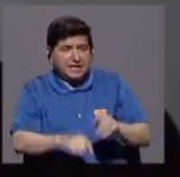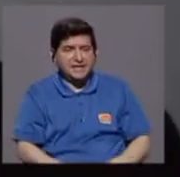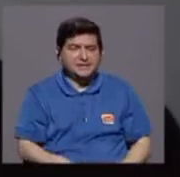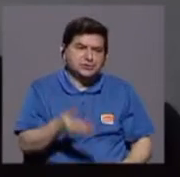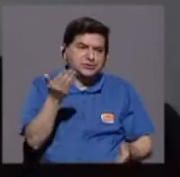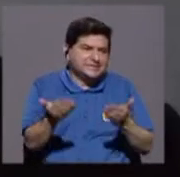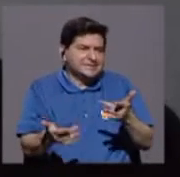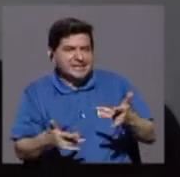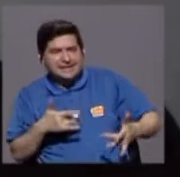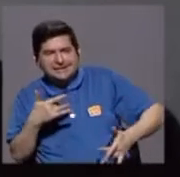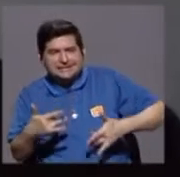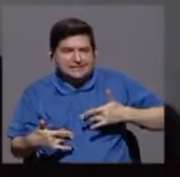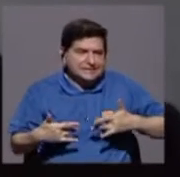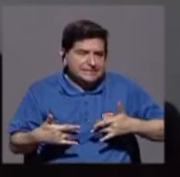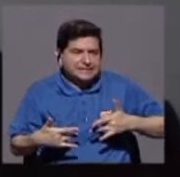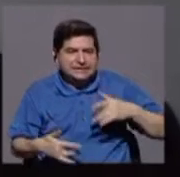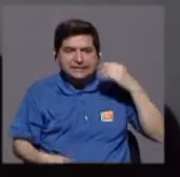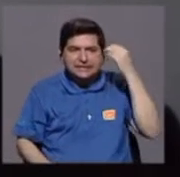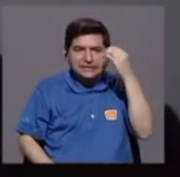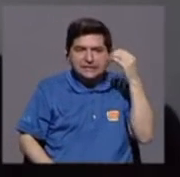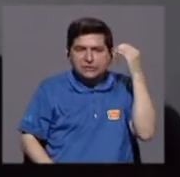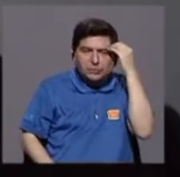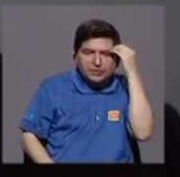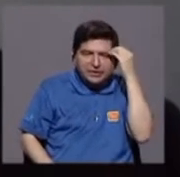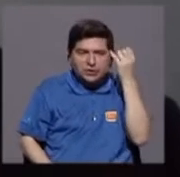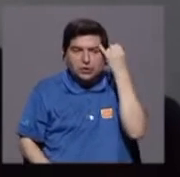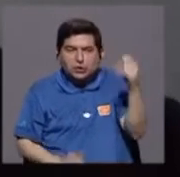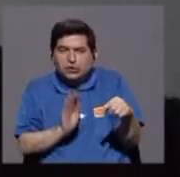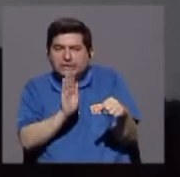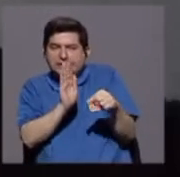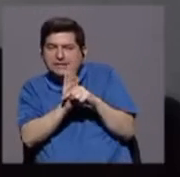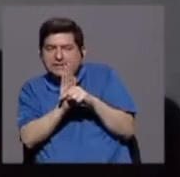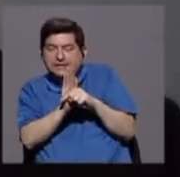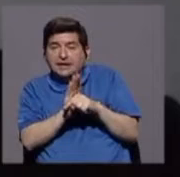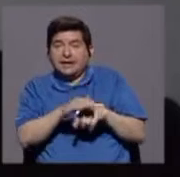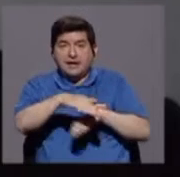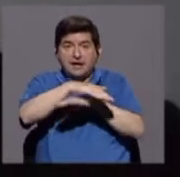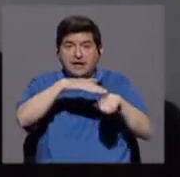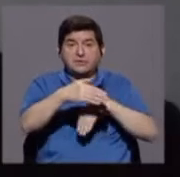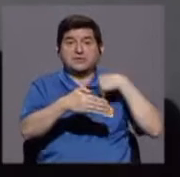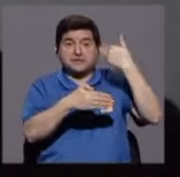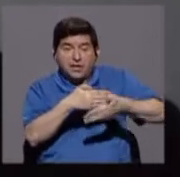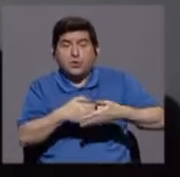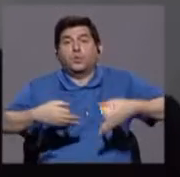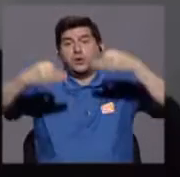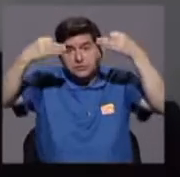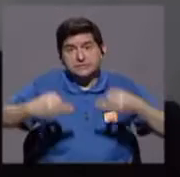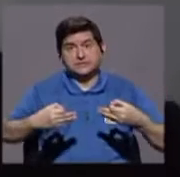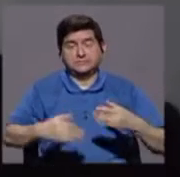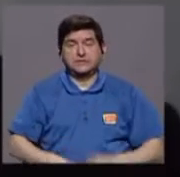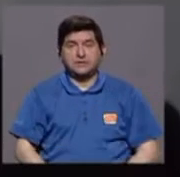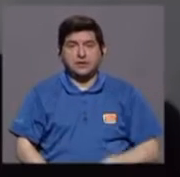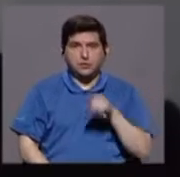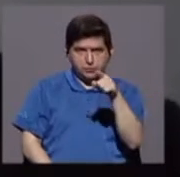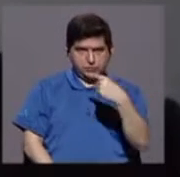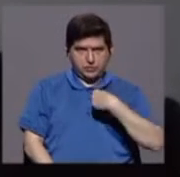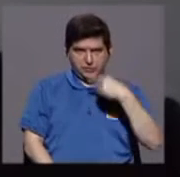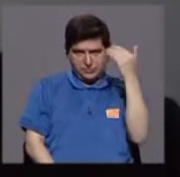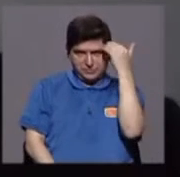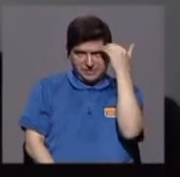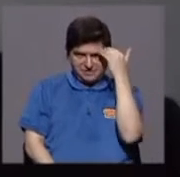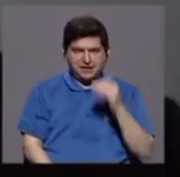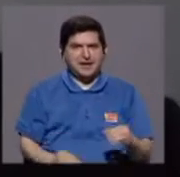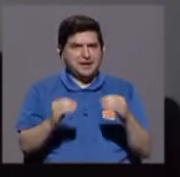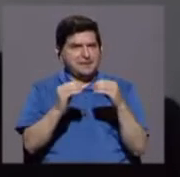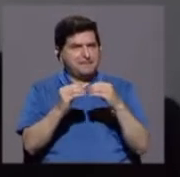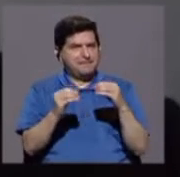sentimientos, tenemos opiniones, tenemos prejuicios, y sobre esa base tomamos decisiones. Y vos y yo sabemos que necesitamos algo más